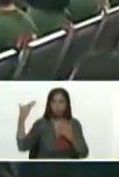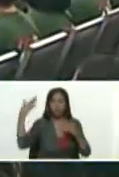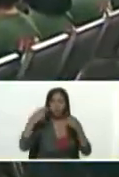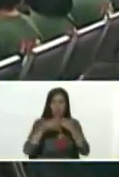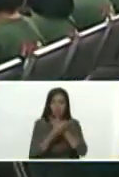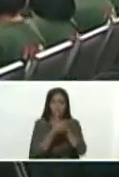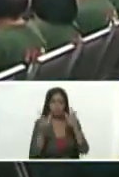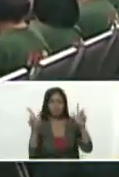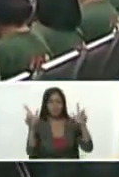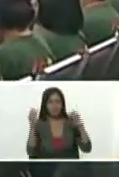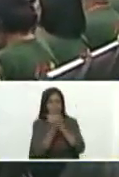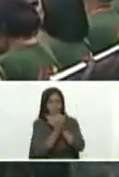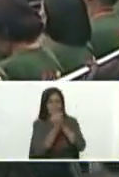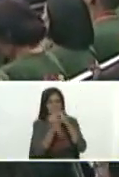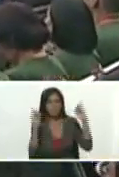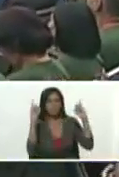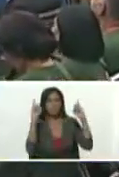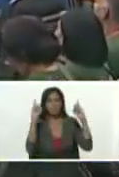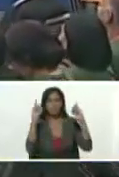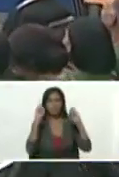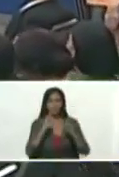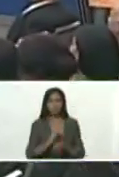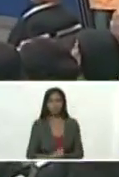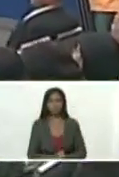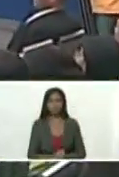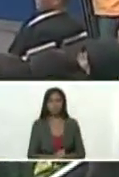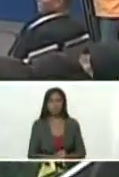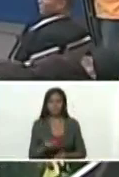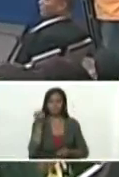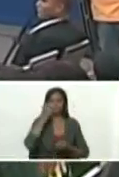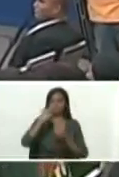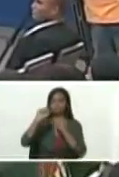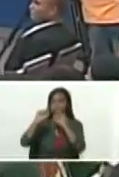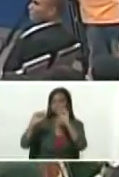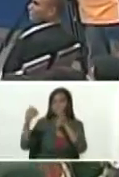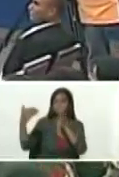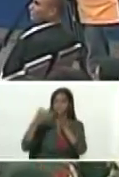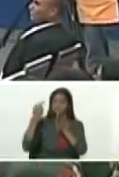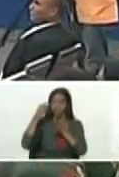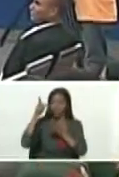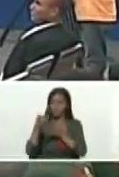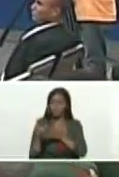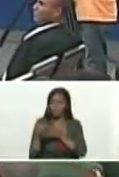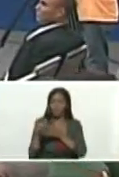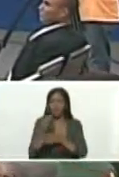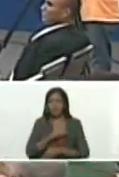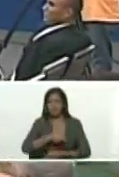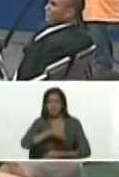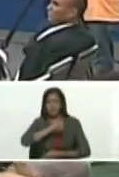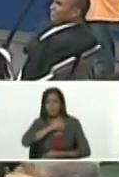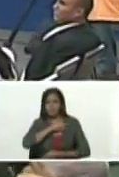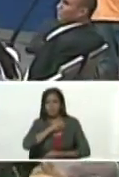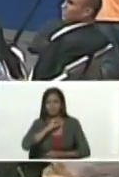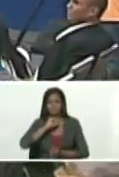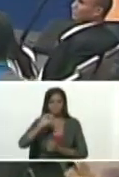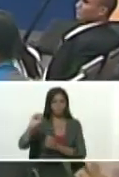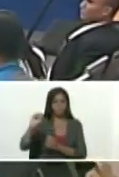libertad, por la independencia, la rebeldía frente al Imperio Español, Efectivamente,